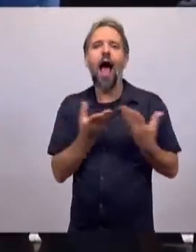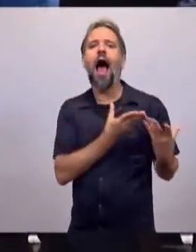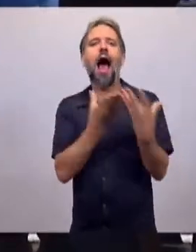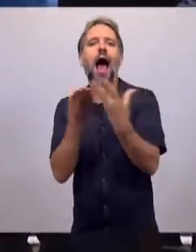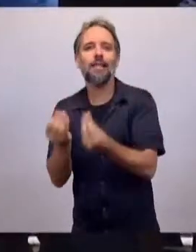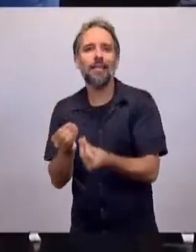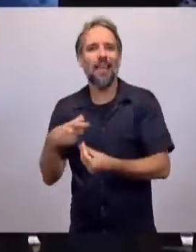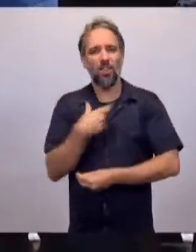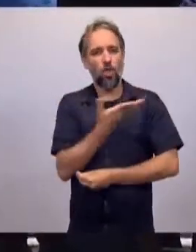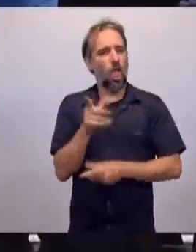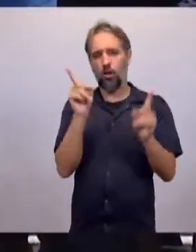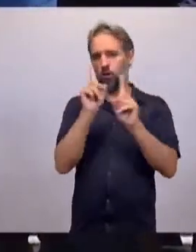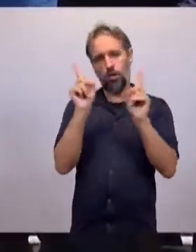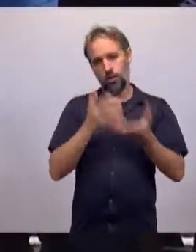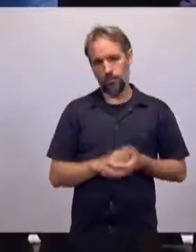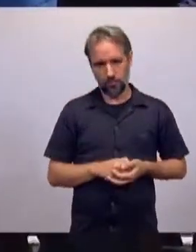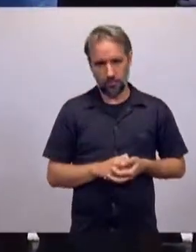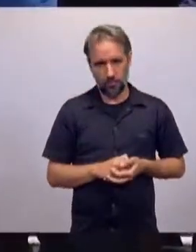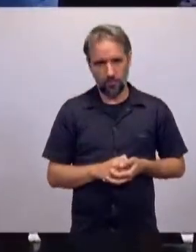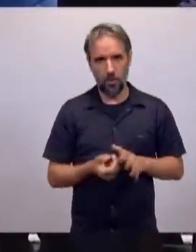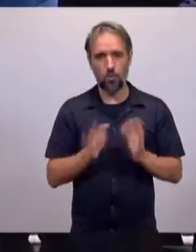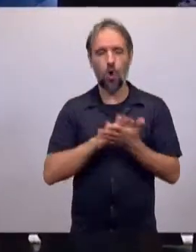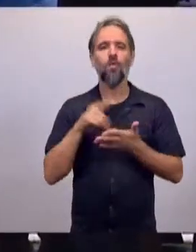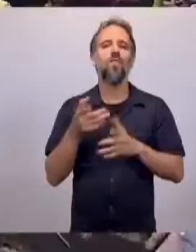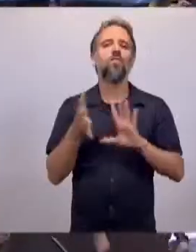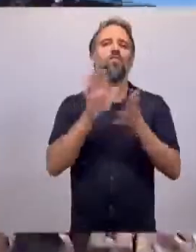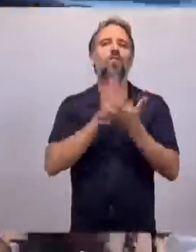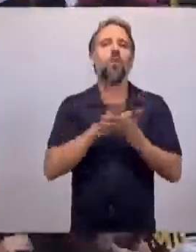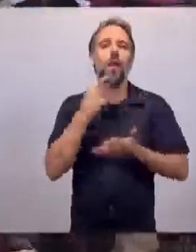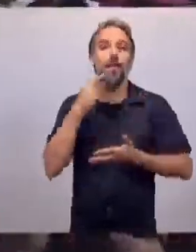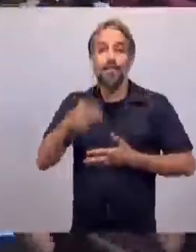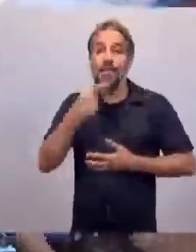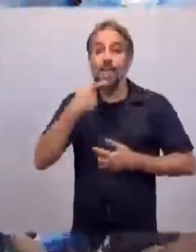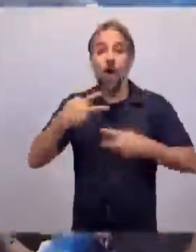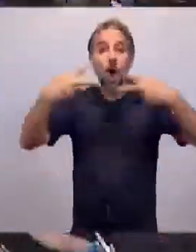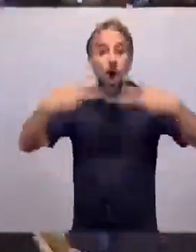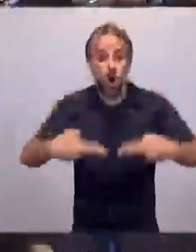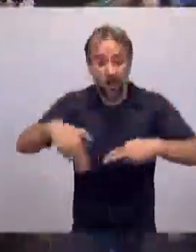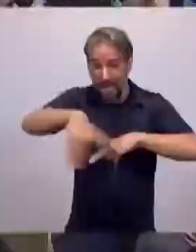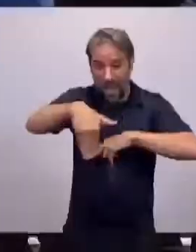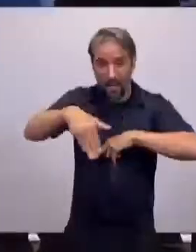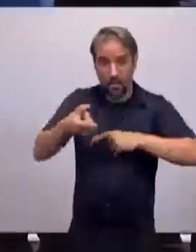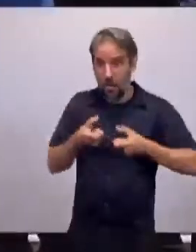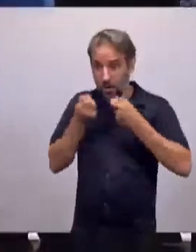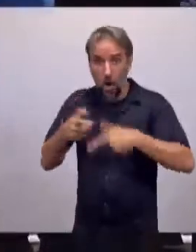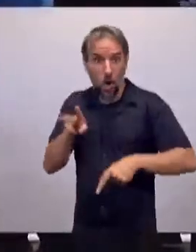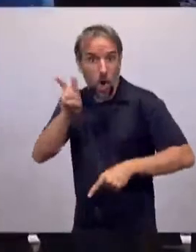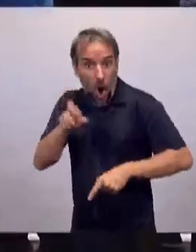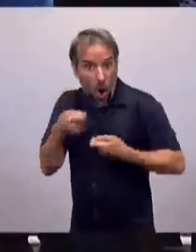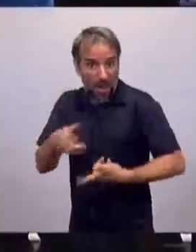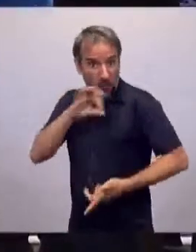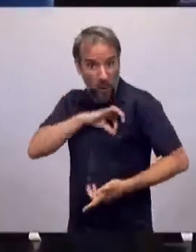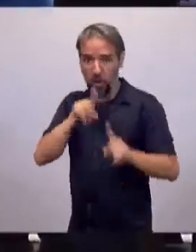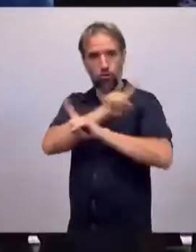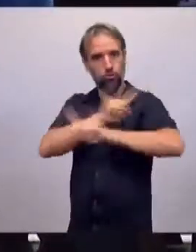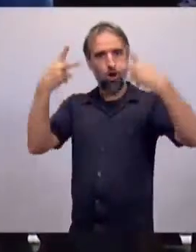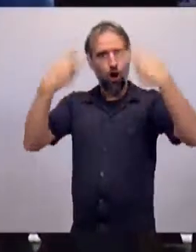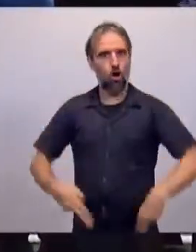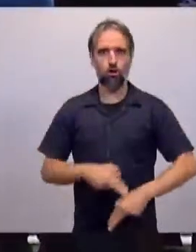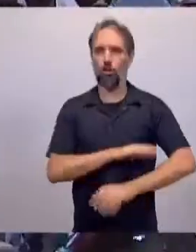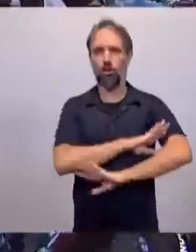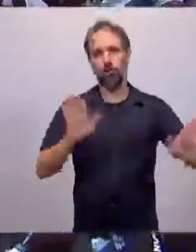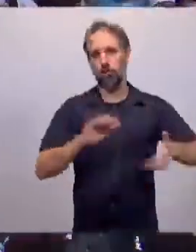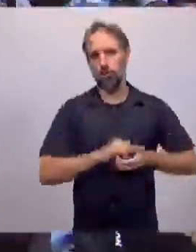de la sociedad. Puesto en nuestros términos, el que corta no cobra.